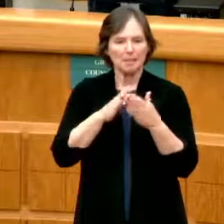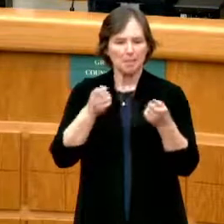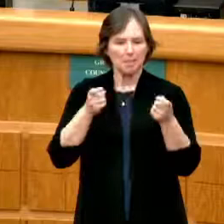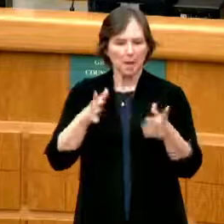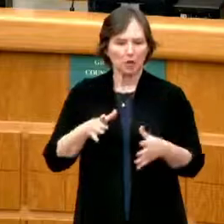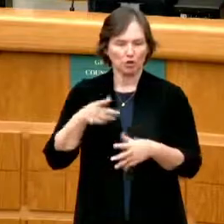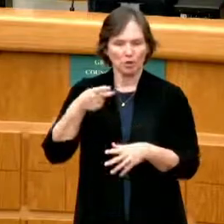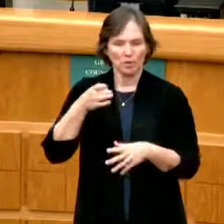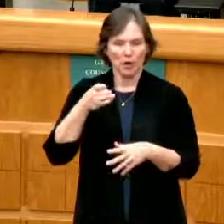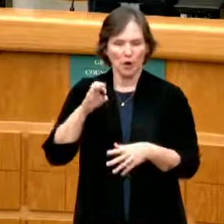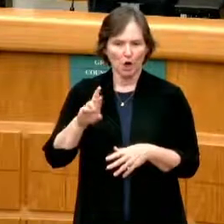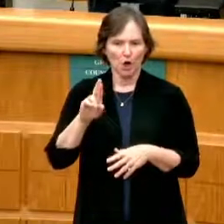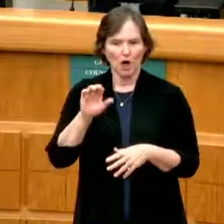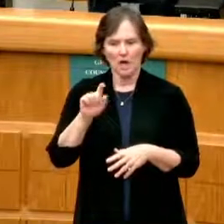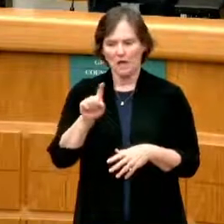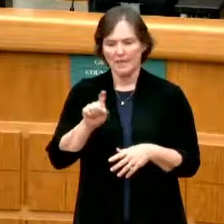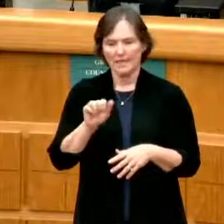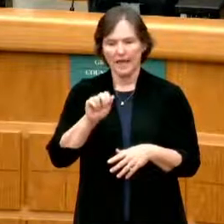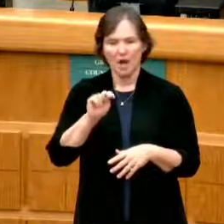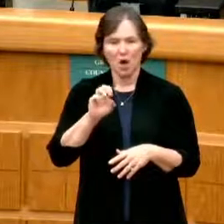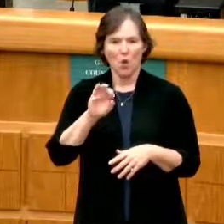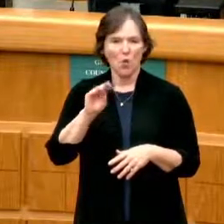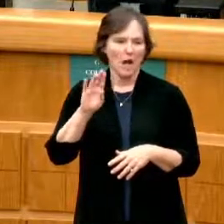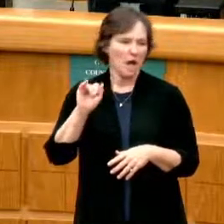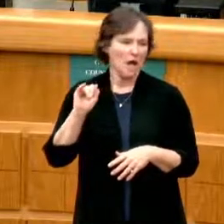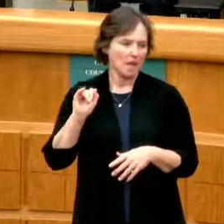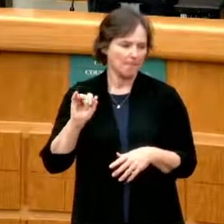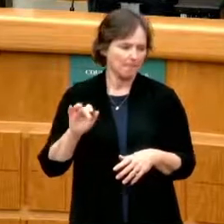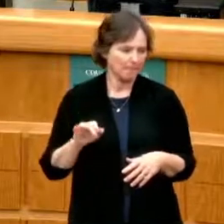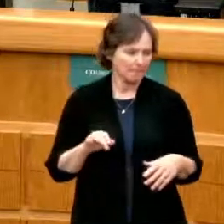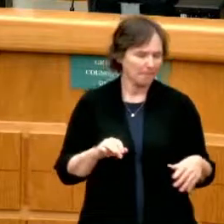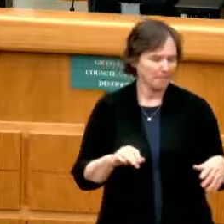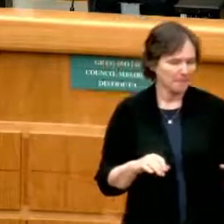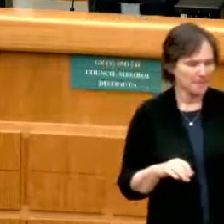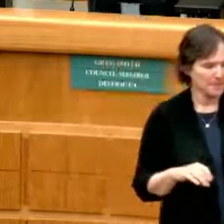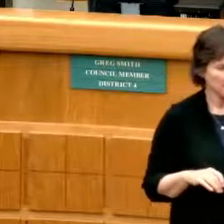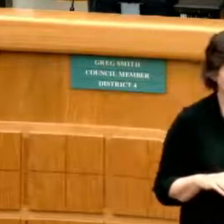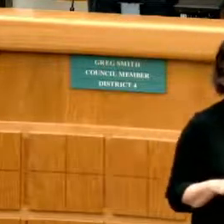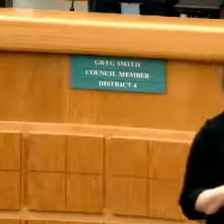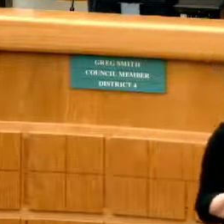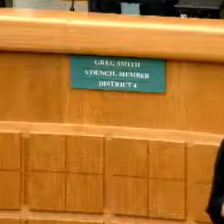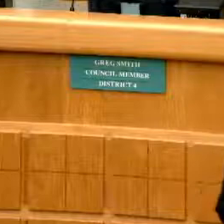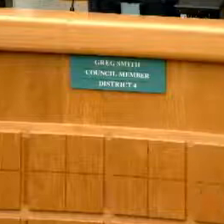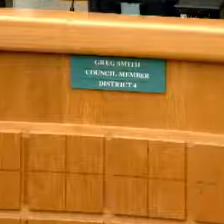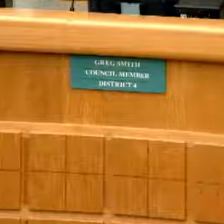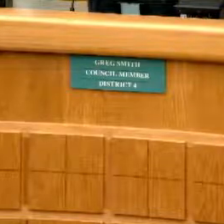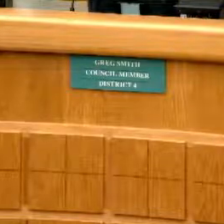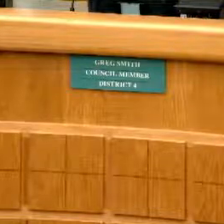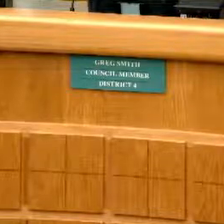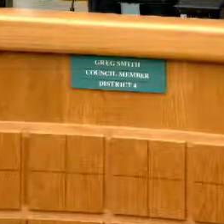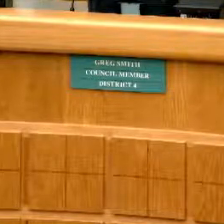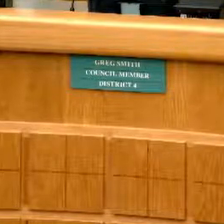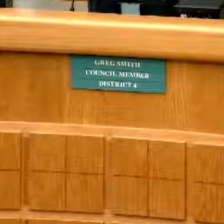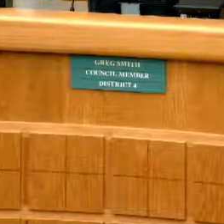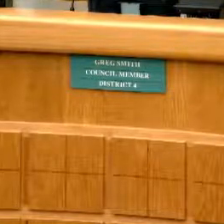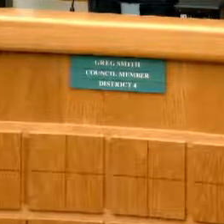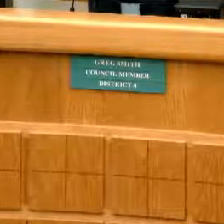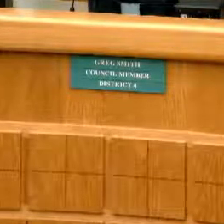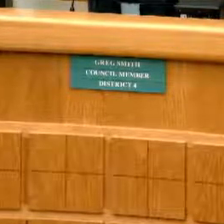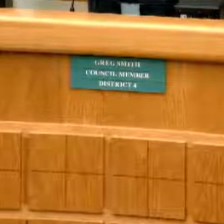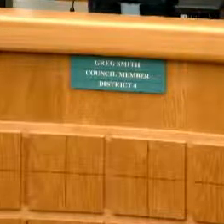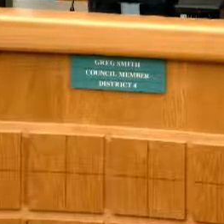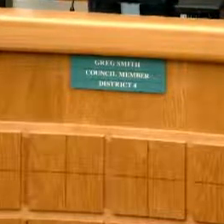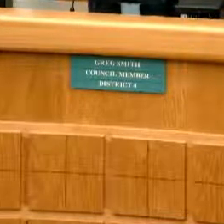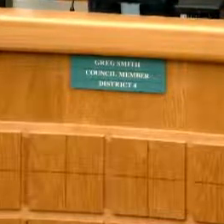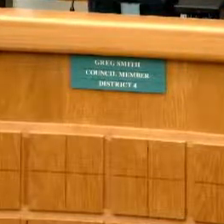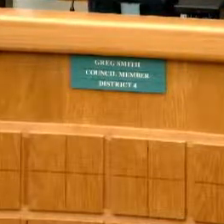Acabamos de tener una conferencia con el Sistema de Salud Infantil Driscoll que llevará a cabo una clínica de vacunación en el American Band